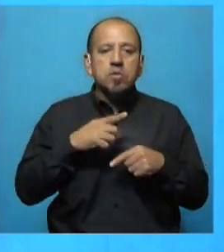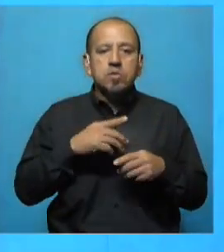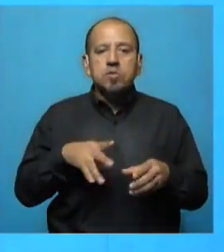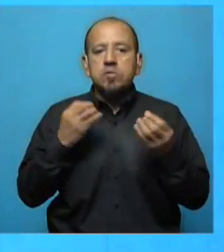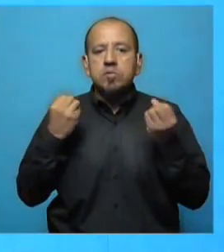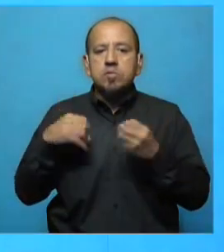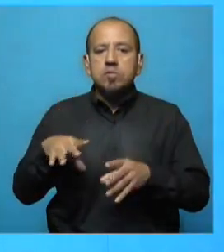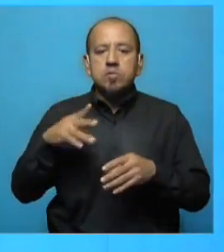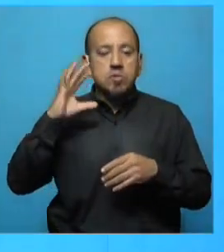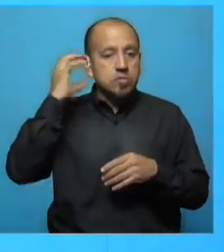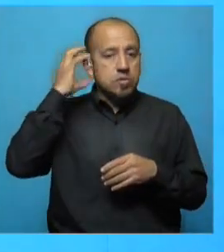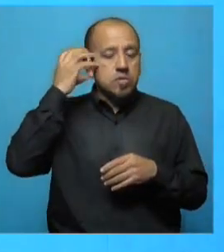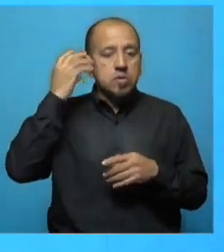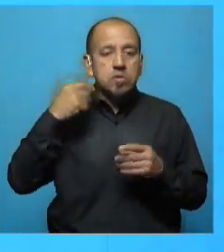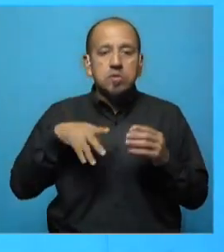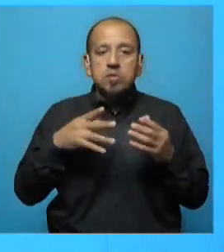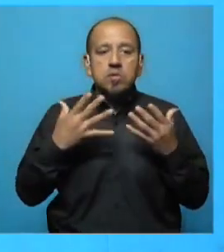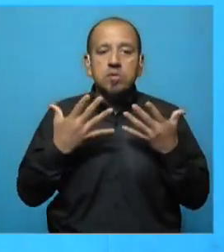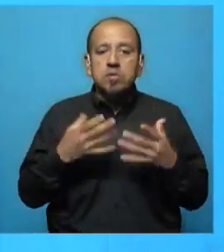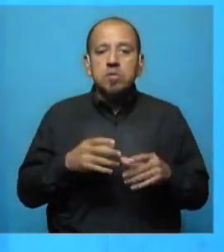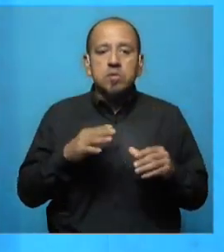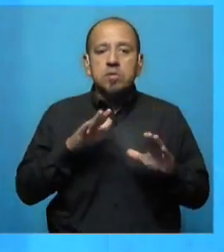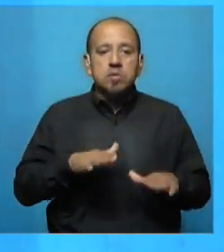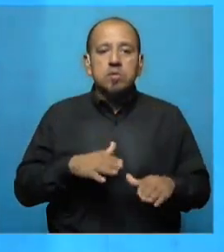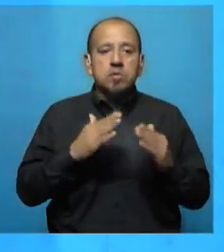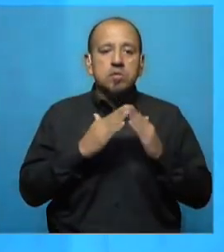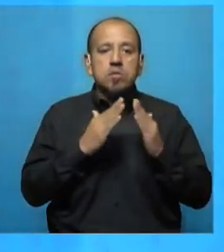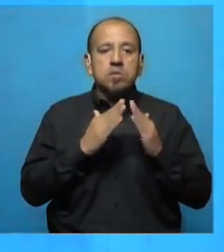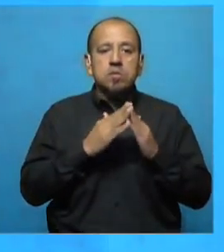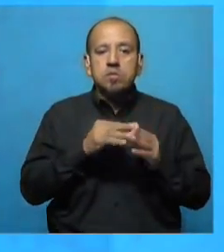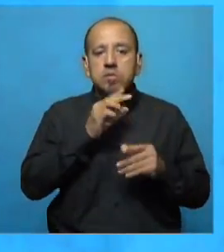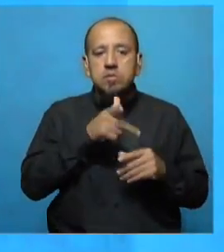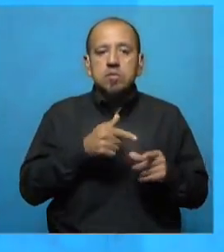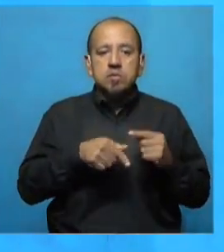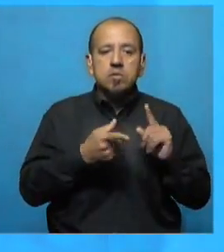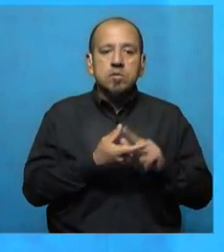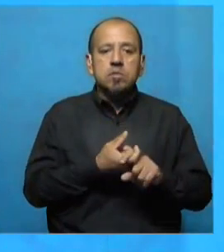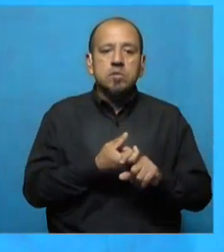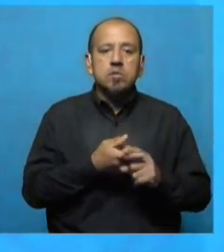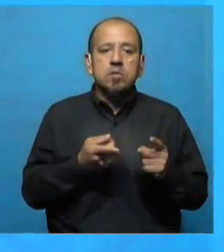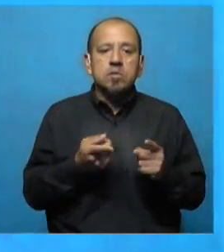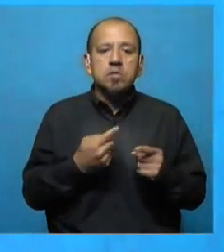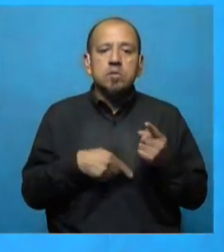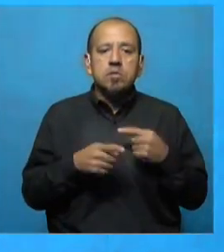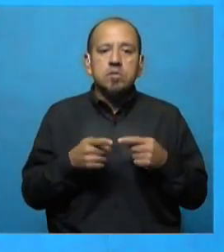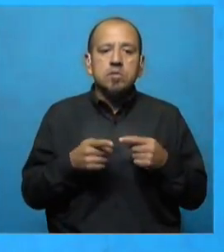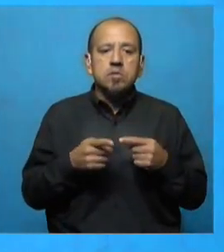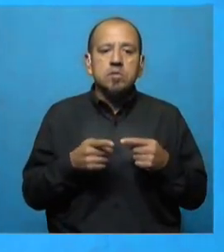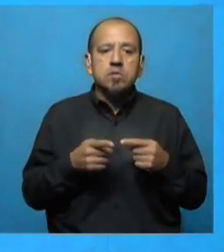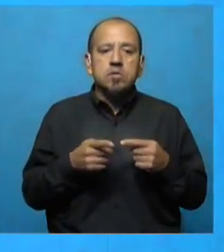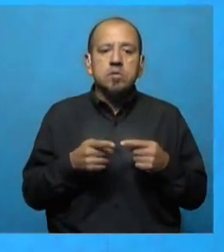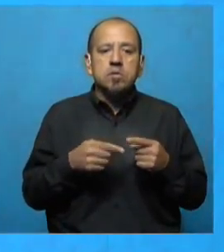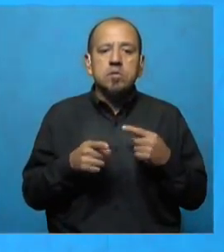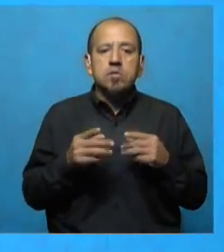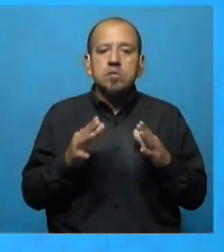dejan la radio porque quería estar más en mi casa con mi hija digo mi esposa obviamente pero en realidad